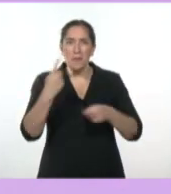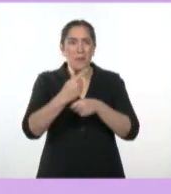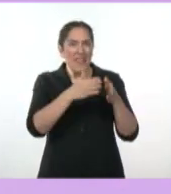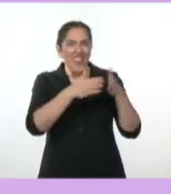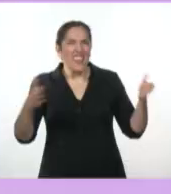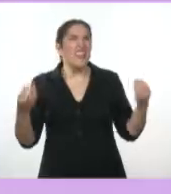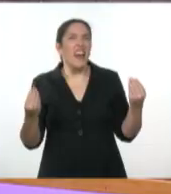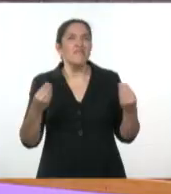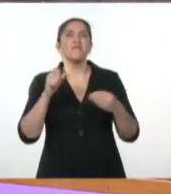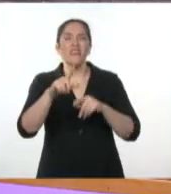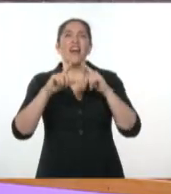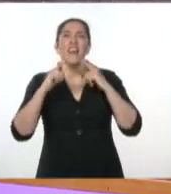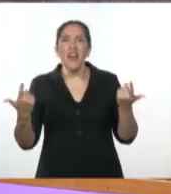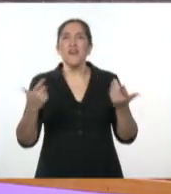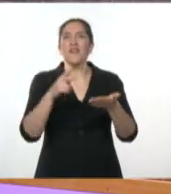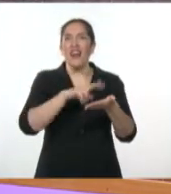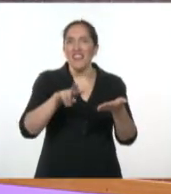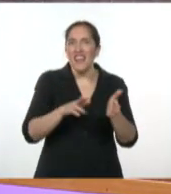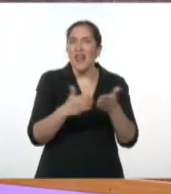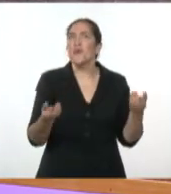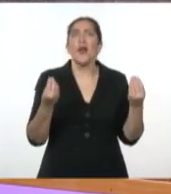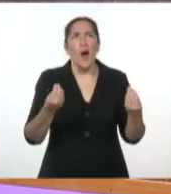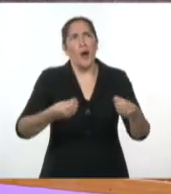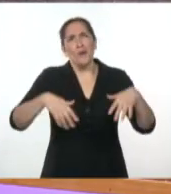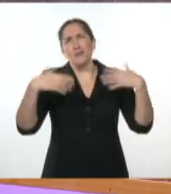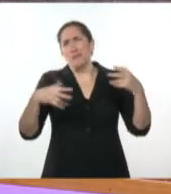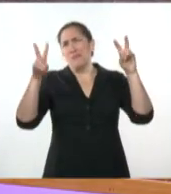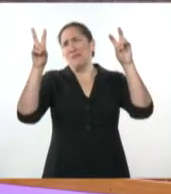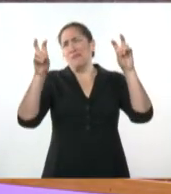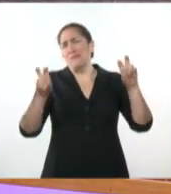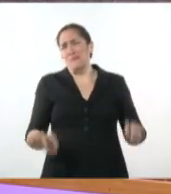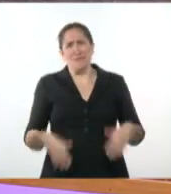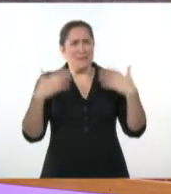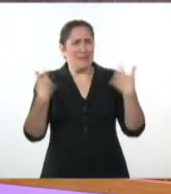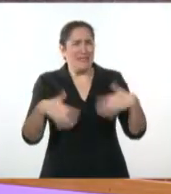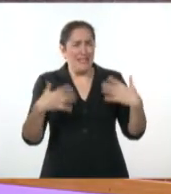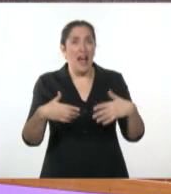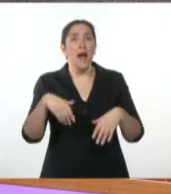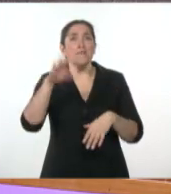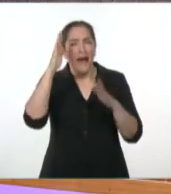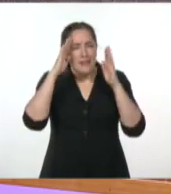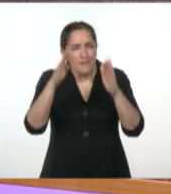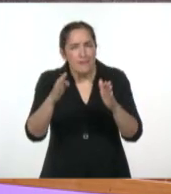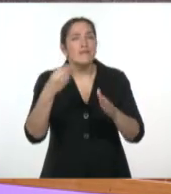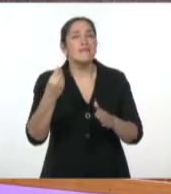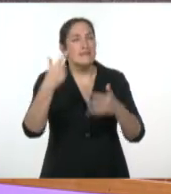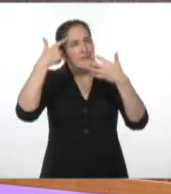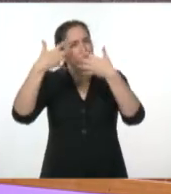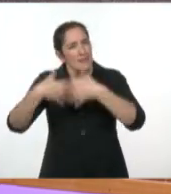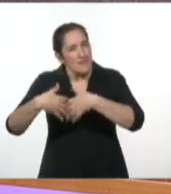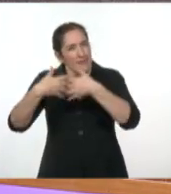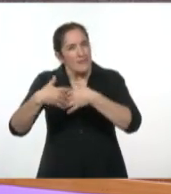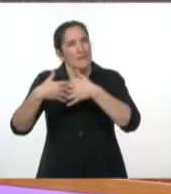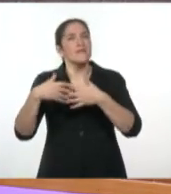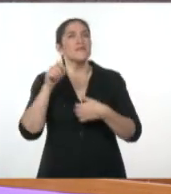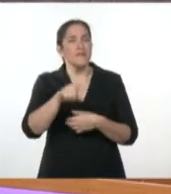en lengua y literatura? Bueno, vimos un montón de cosas. Sí. Siempre centramos nuestro análisis en la reflexión de las prácticas del